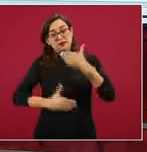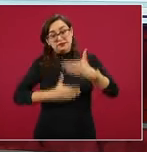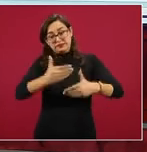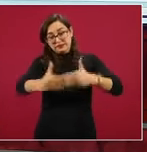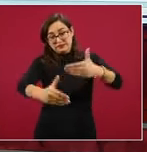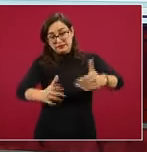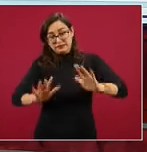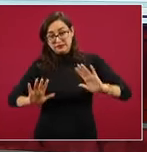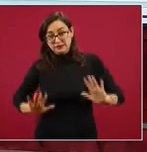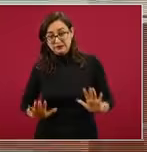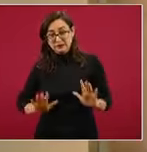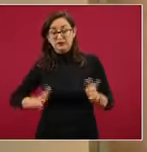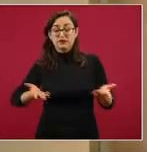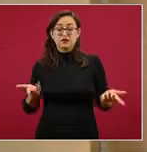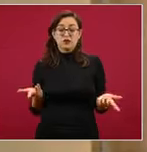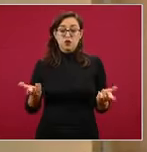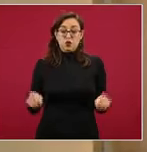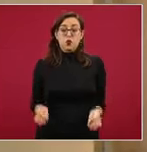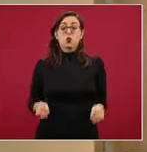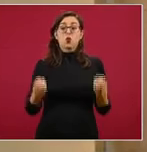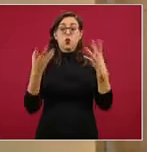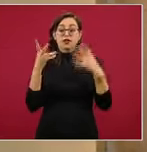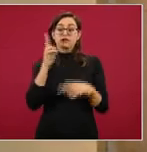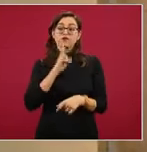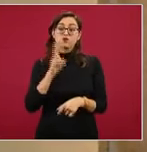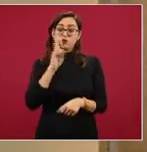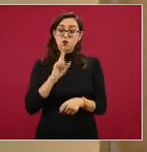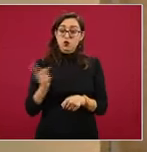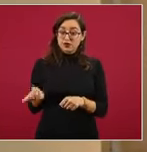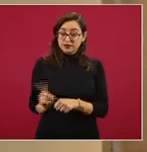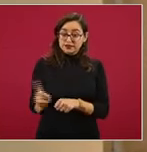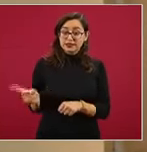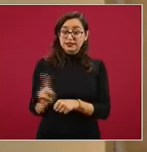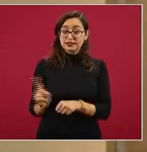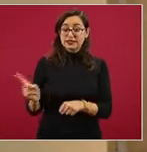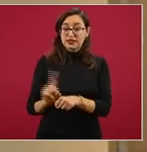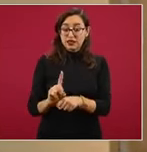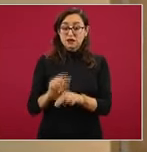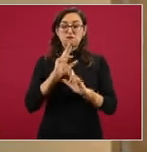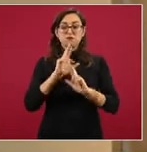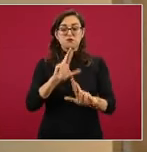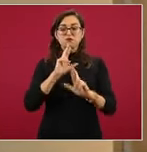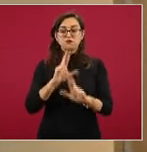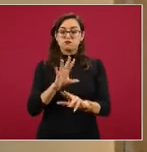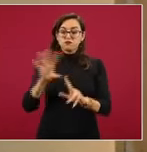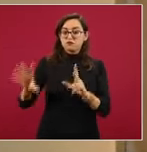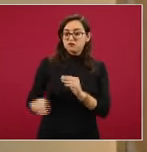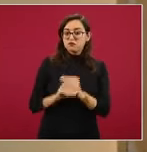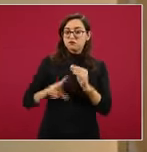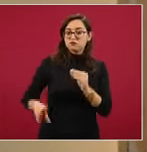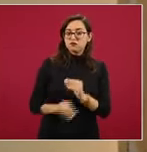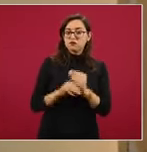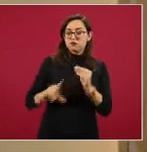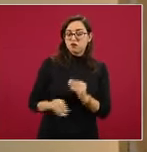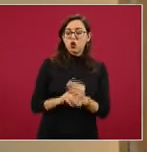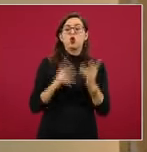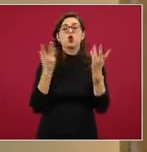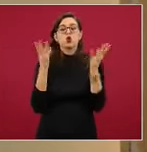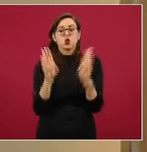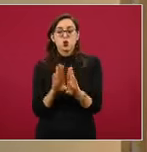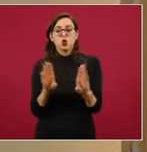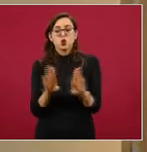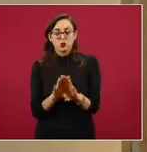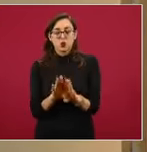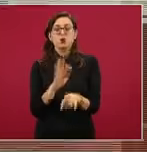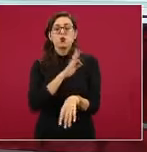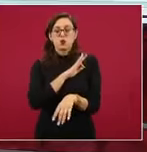que se estabilice el número de pruebas diarias que se vayan haciendo en la Ciudad de México, para ver cómo si